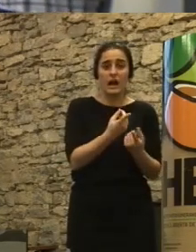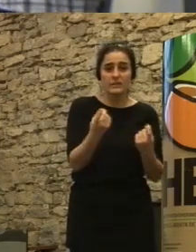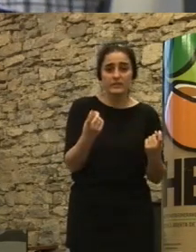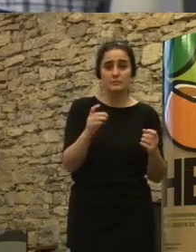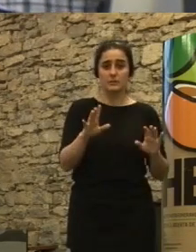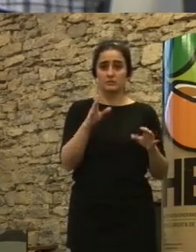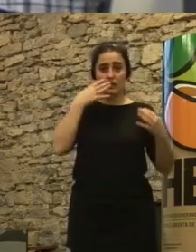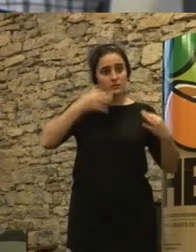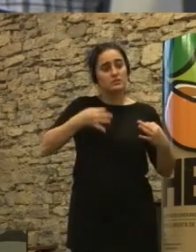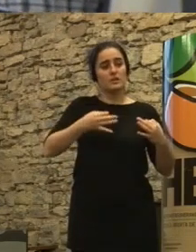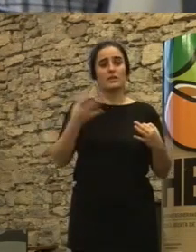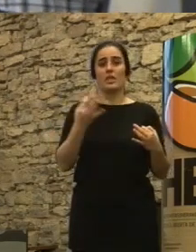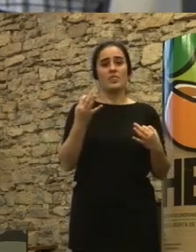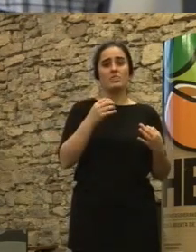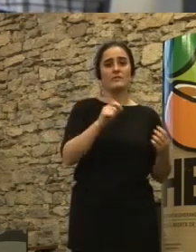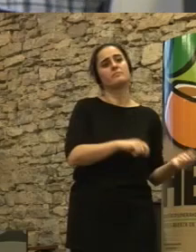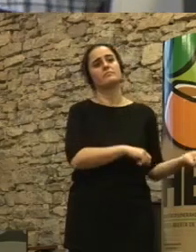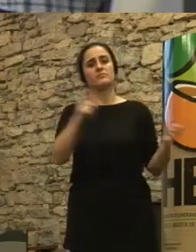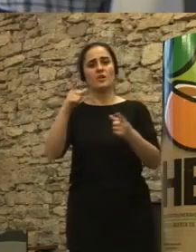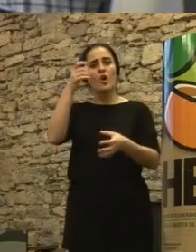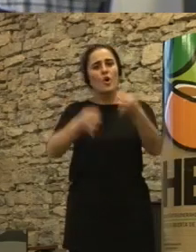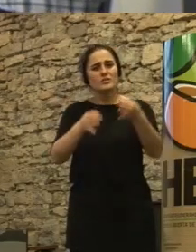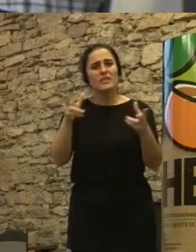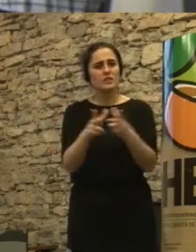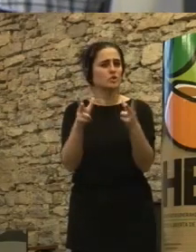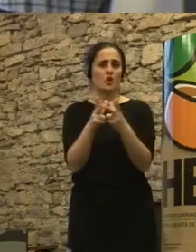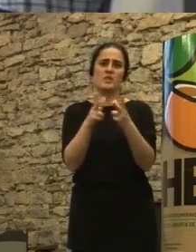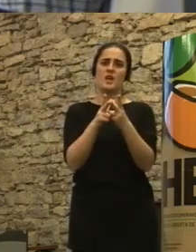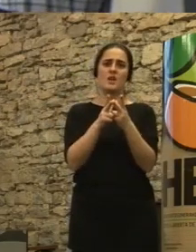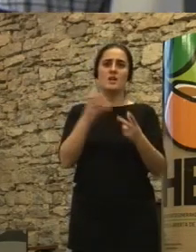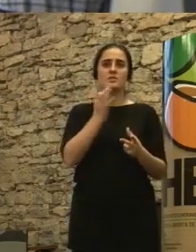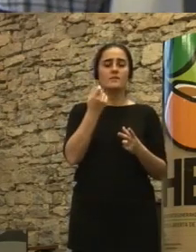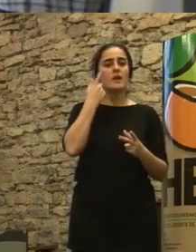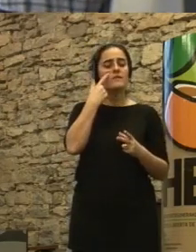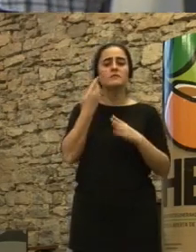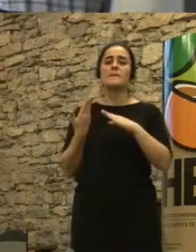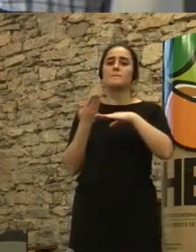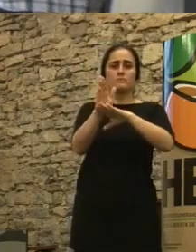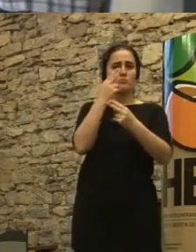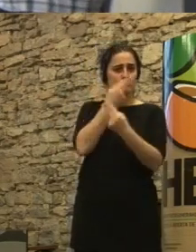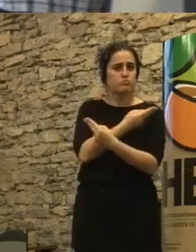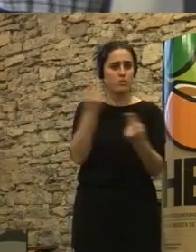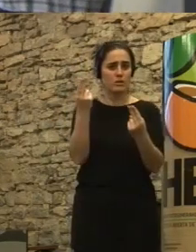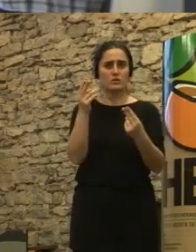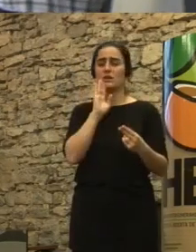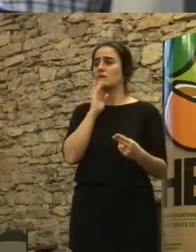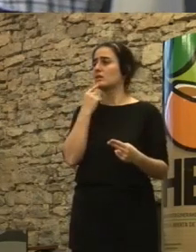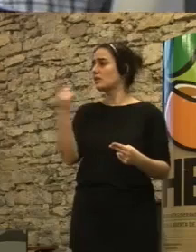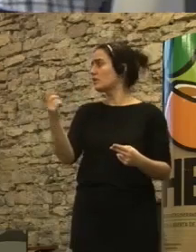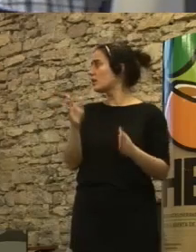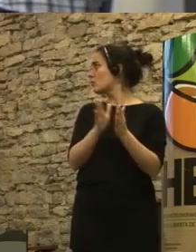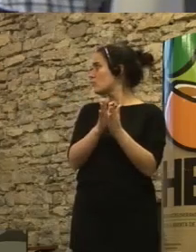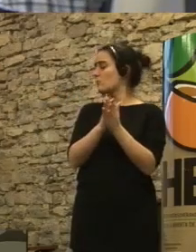pero tienen que ir a lo que es la justicia social, a lo que son los representantes públicos, un poco lo que decía aquí el